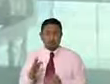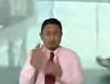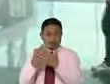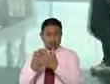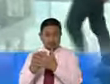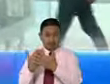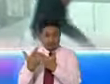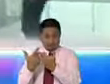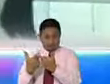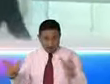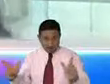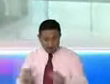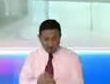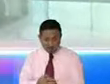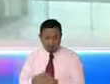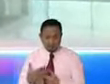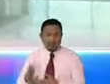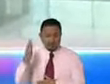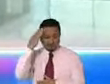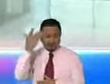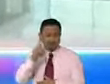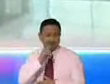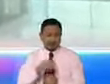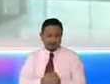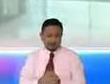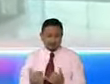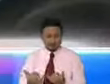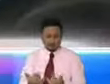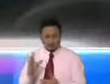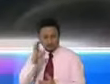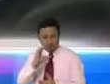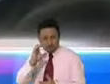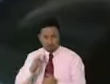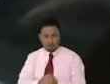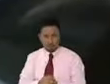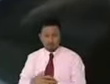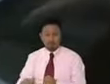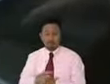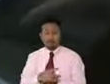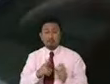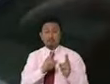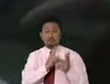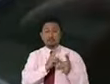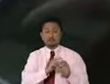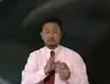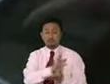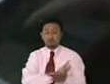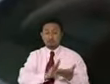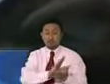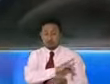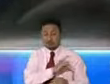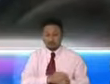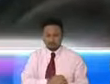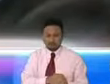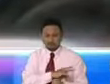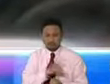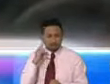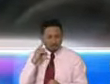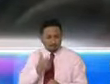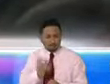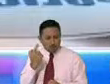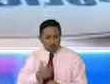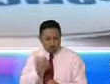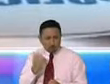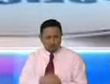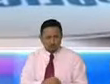entonces tenemos perfectamente identificado de qué se trata y estamos trabajando en su localización. Vecinos del barrio Salado comentaron que escucharon varias detonaciones. La policía